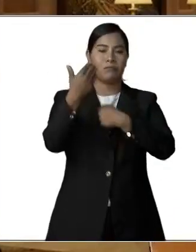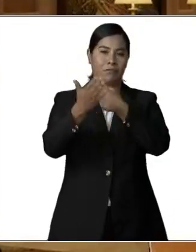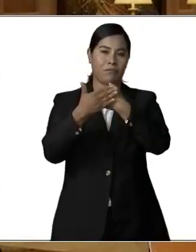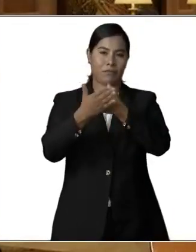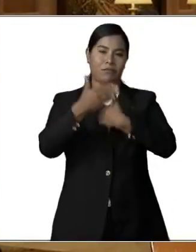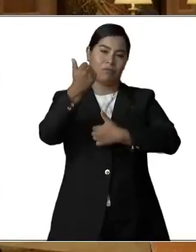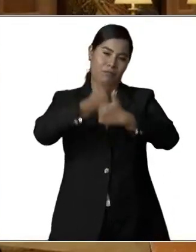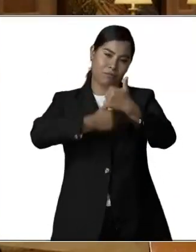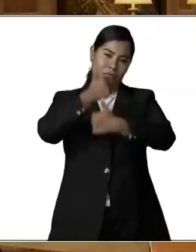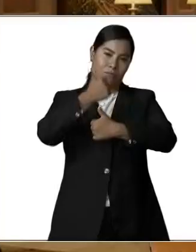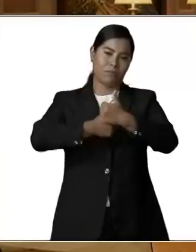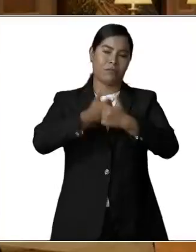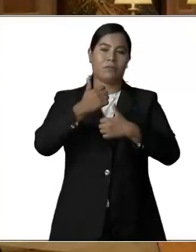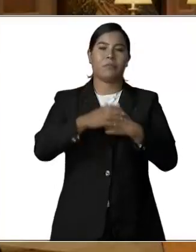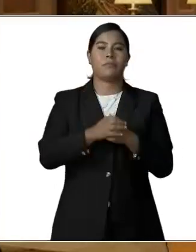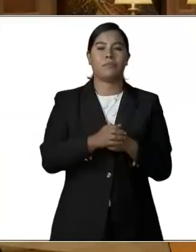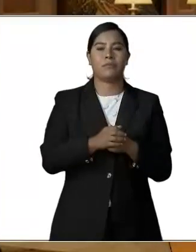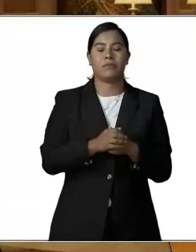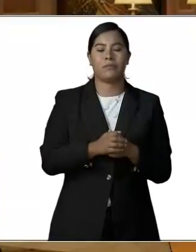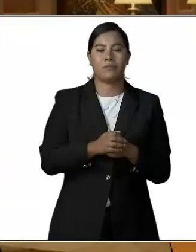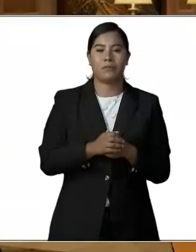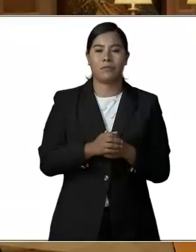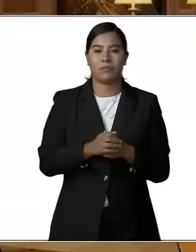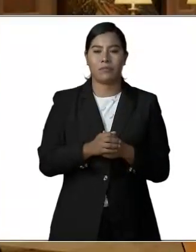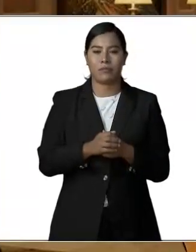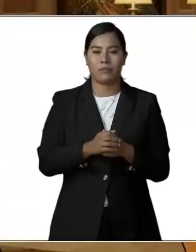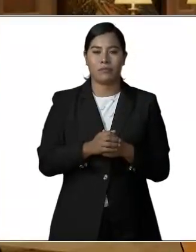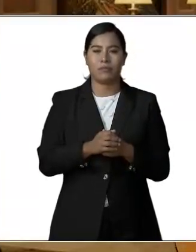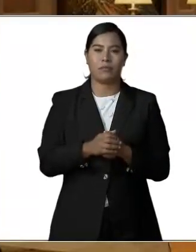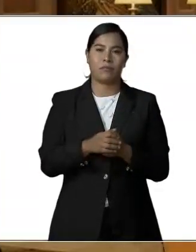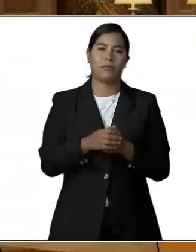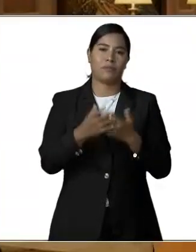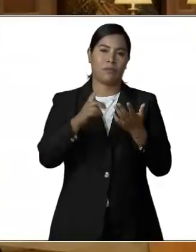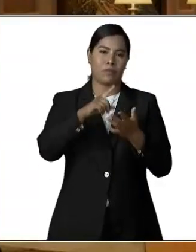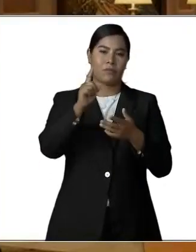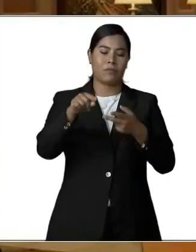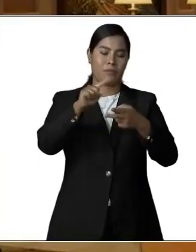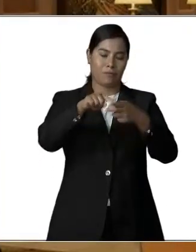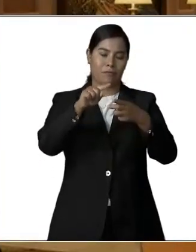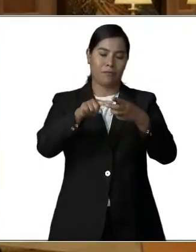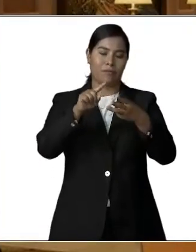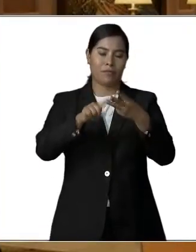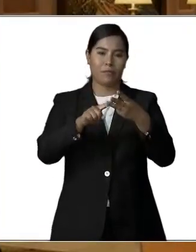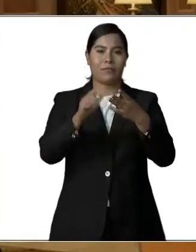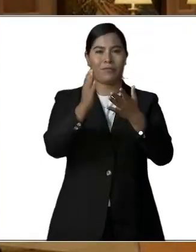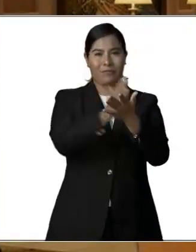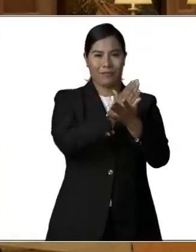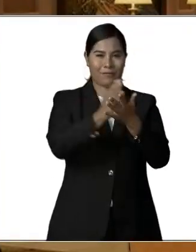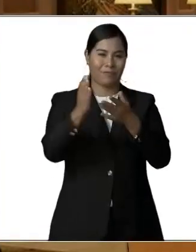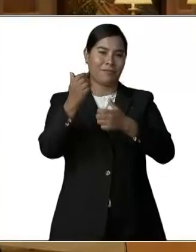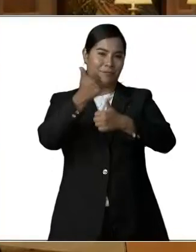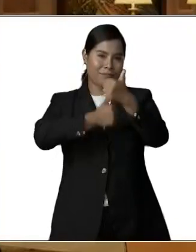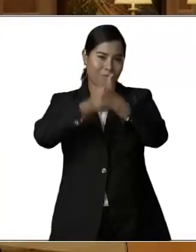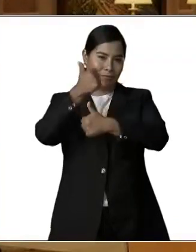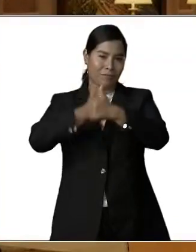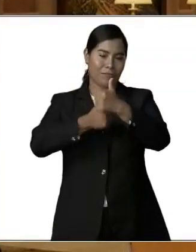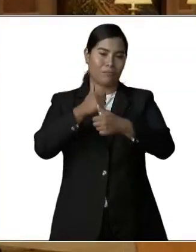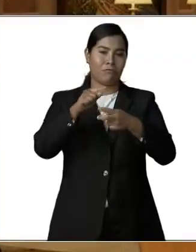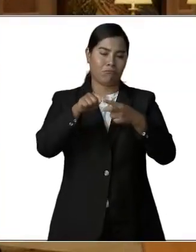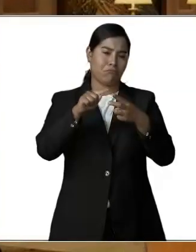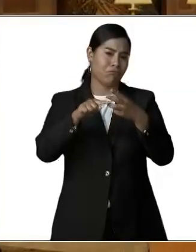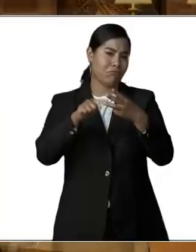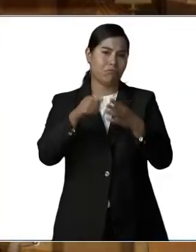ya empezar quizás a hacer un poquito más de las famosas categorías, ¿no? De ofertar más. Pero por lo pronto me parece que esas 3 están